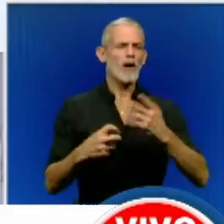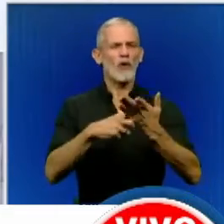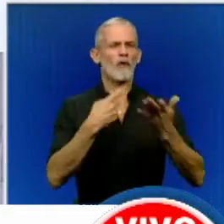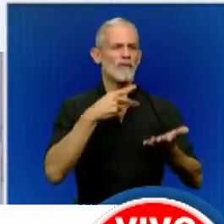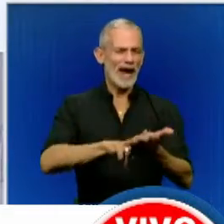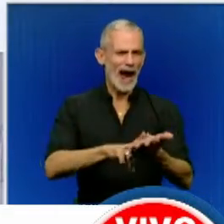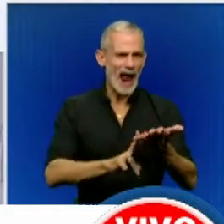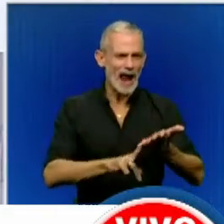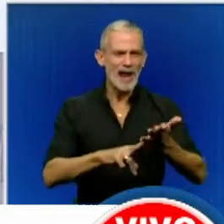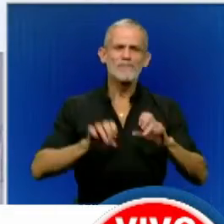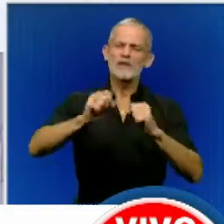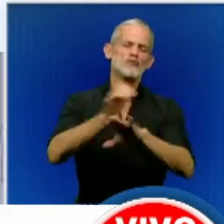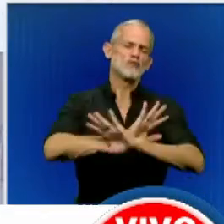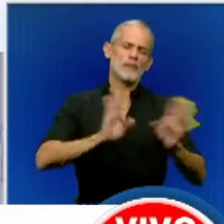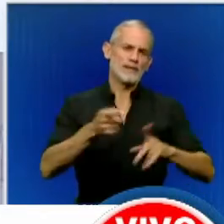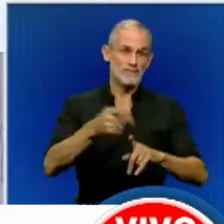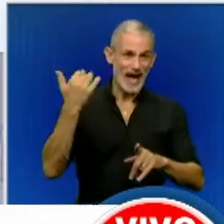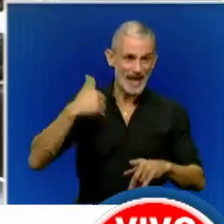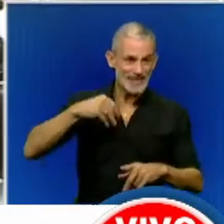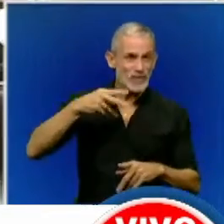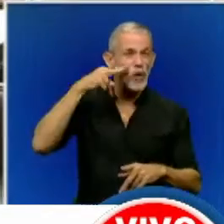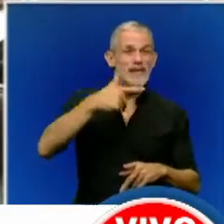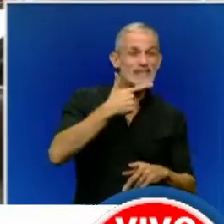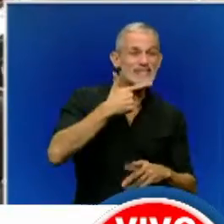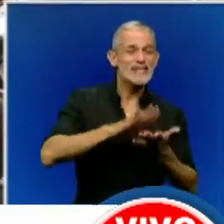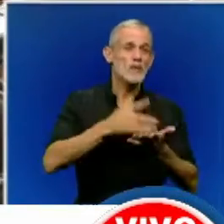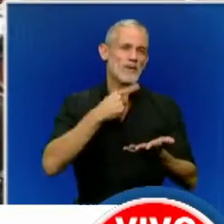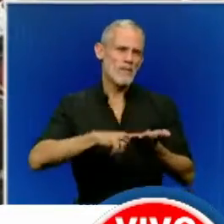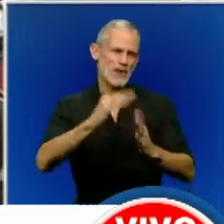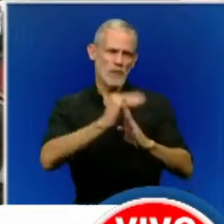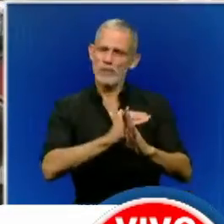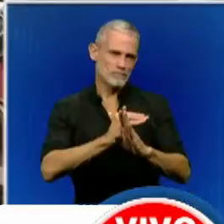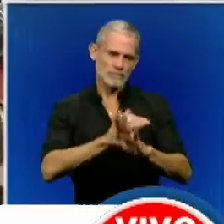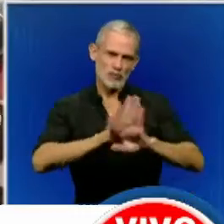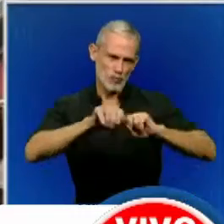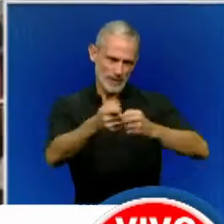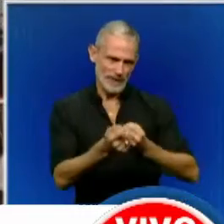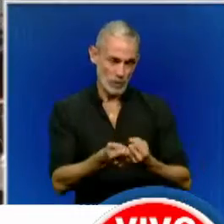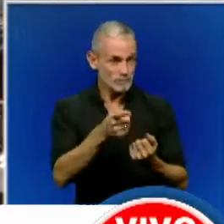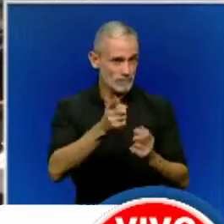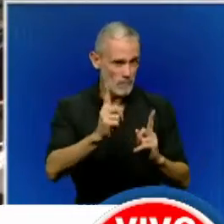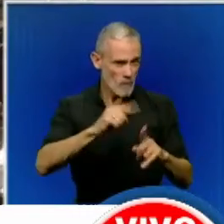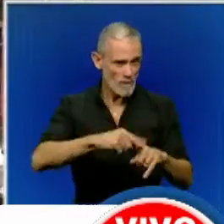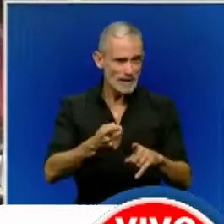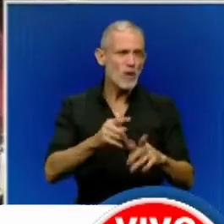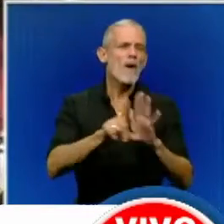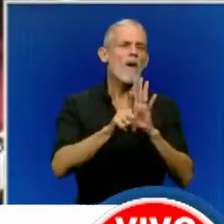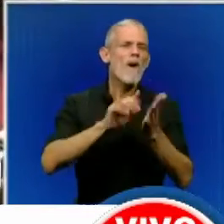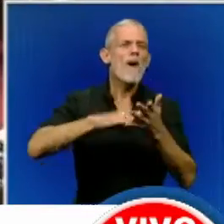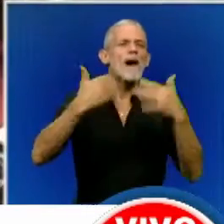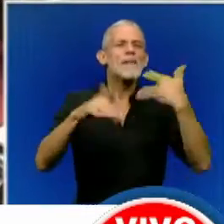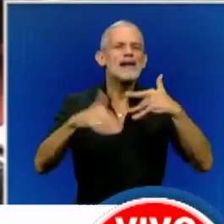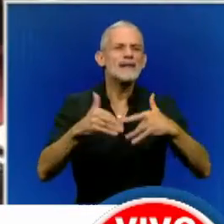año la vigencia de los compromisos del 2017 en cuanto a reducción de impuestos. Y en ese momento, a través de la Ley de